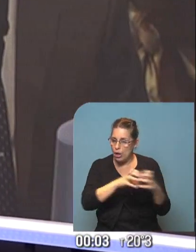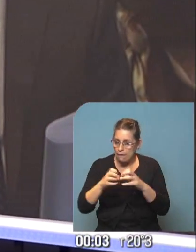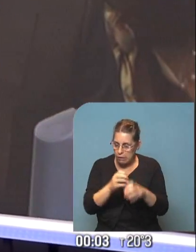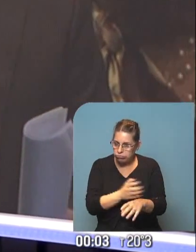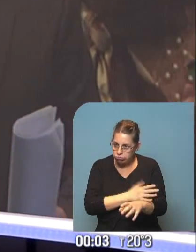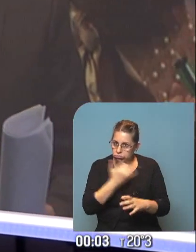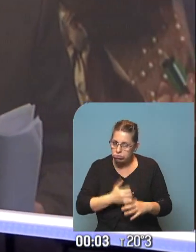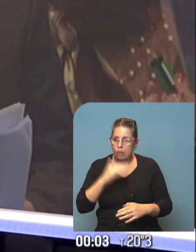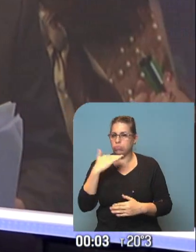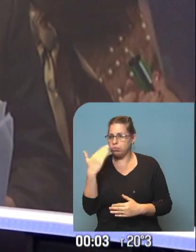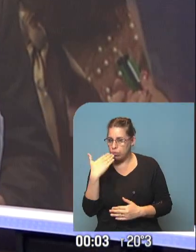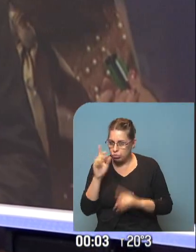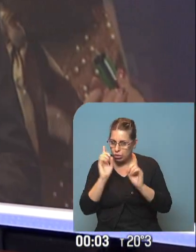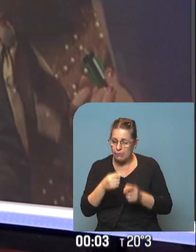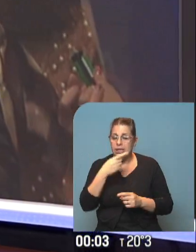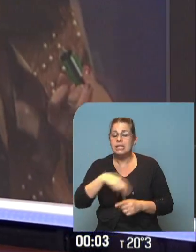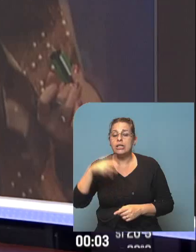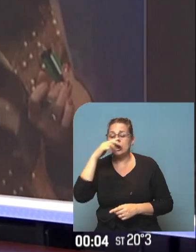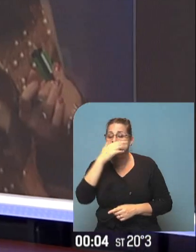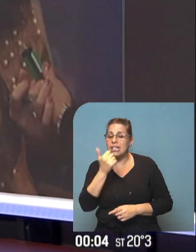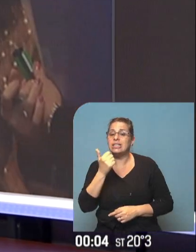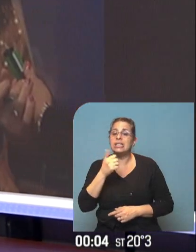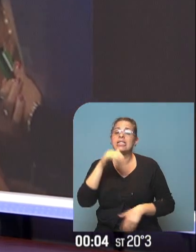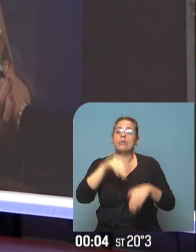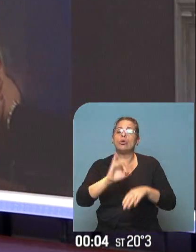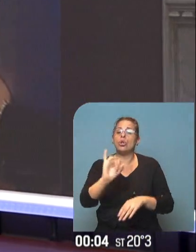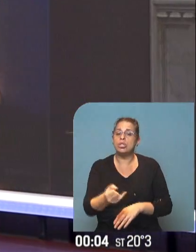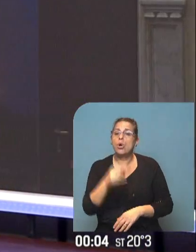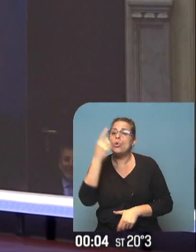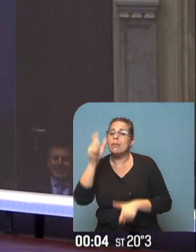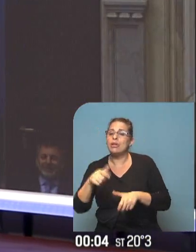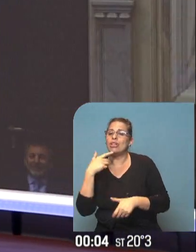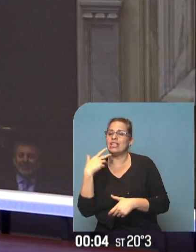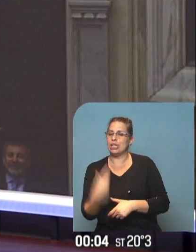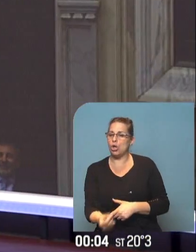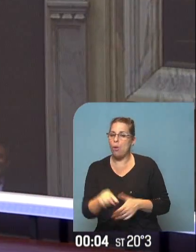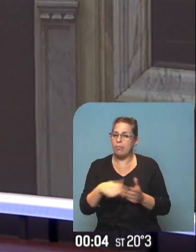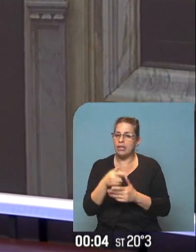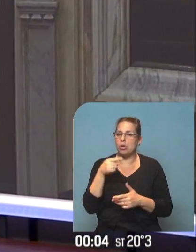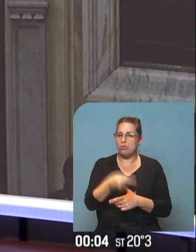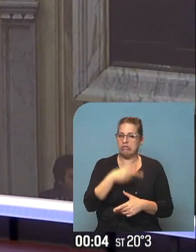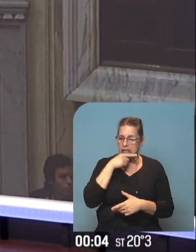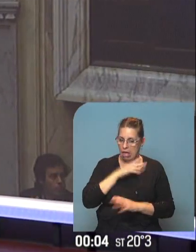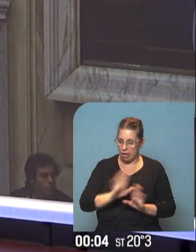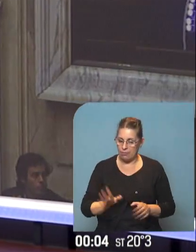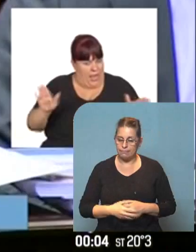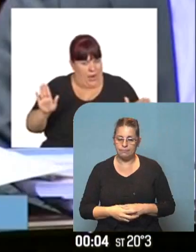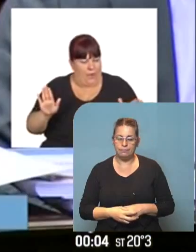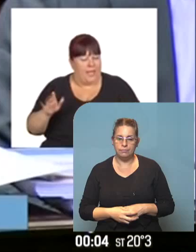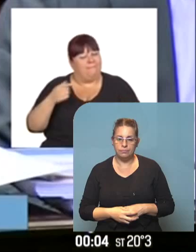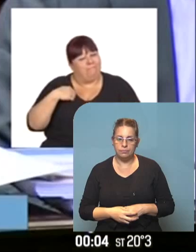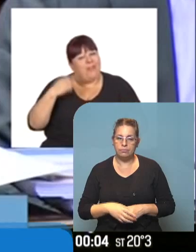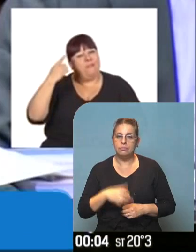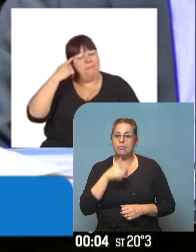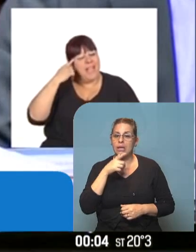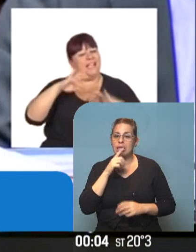hubo discursos, 176 votos a favor, una abstención y ninguna contraposición. Me parece